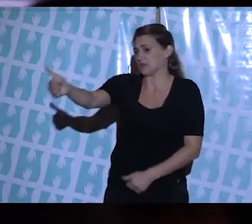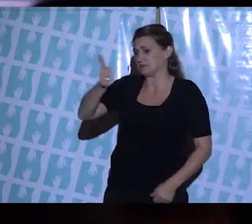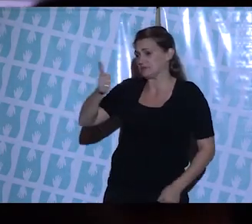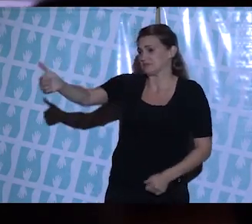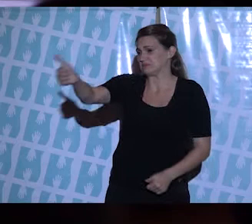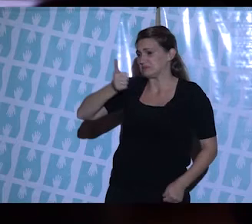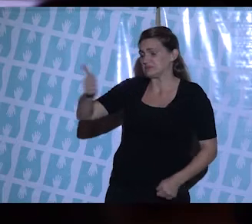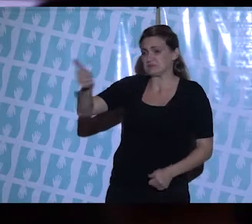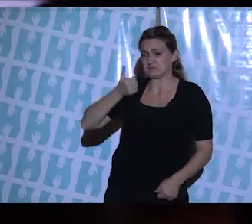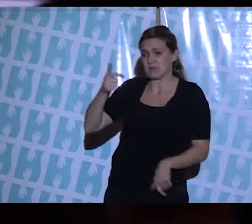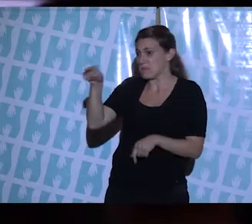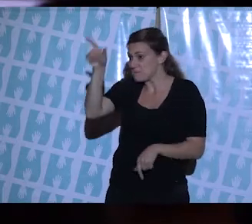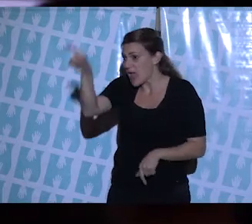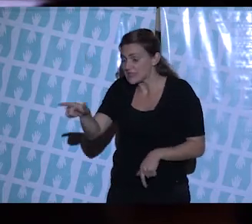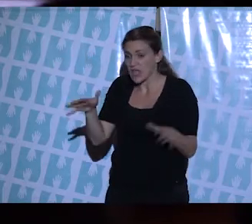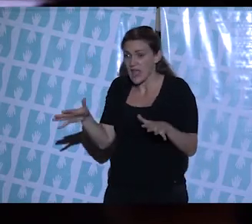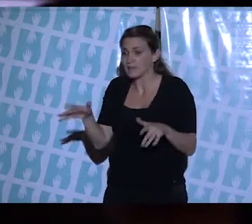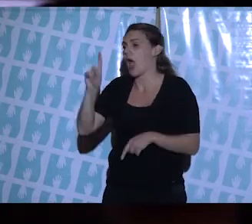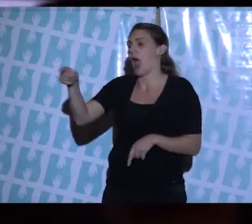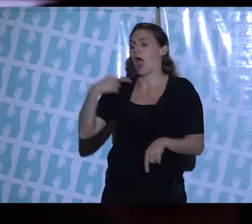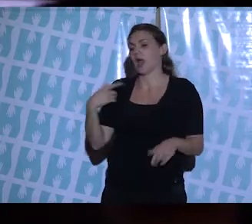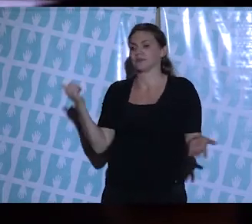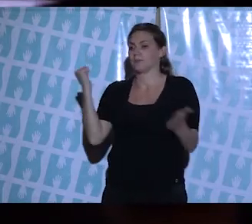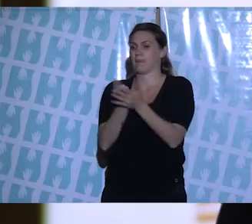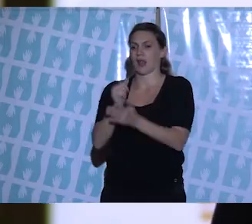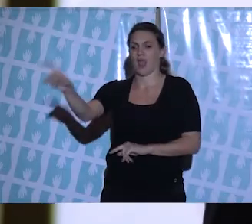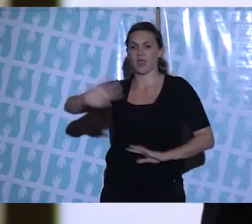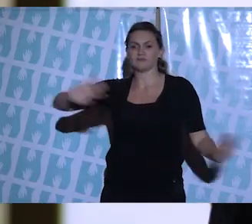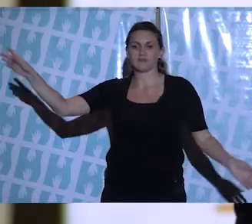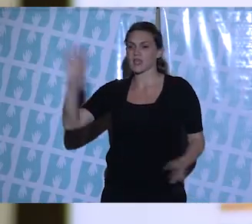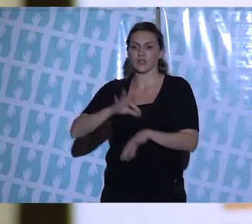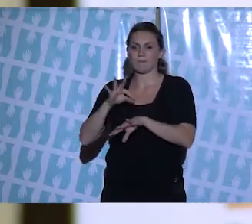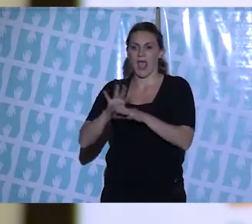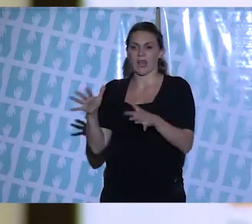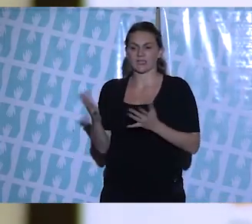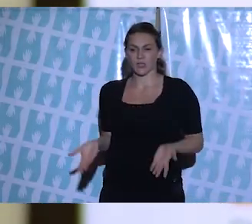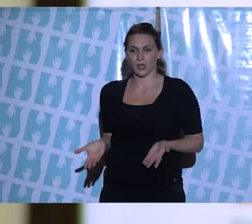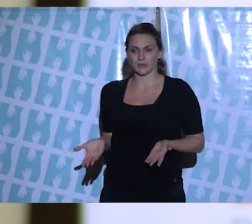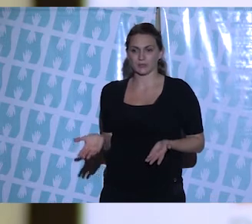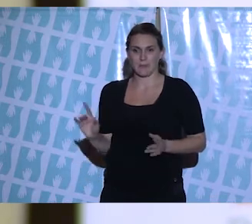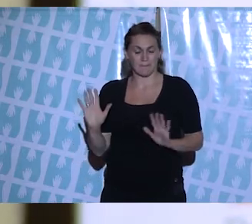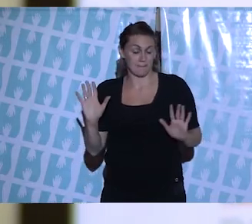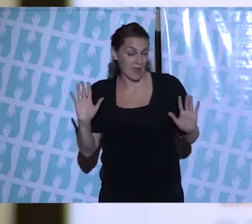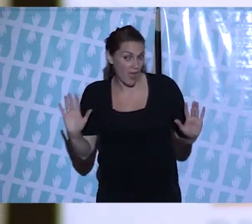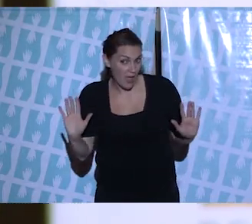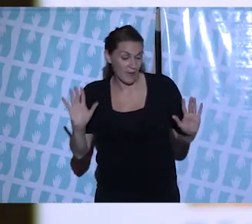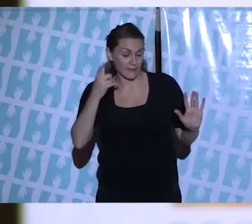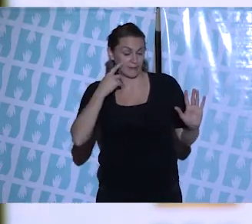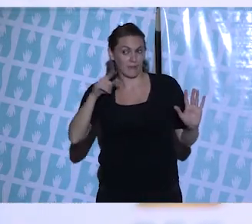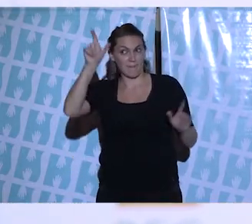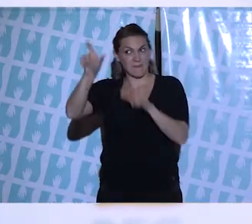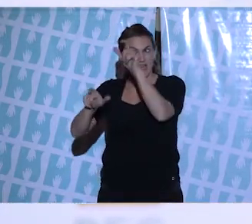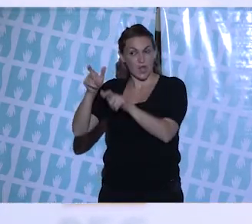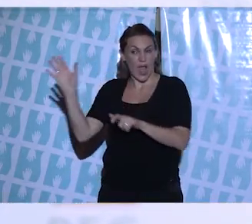temblor la diagnostican como portadora de una enfermedad de Parkinson. Y no todo individuo que tiembla tiene enfermedad